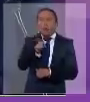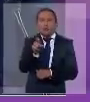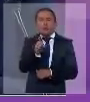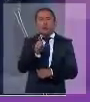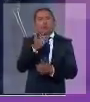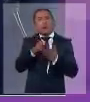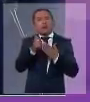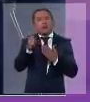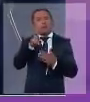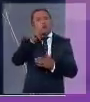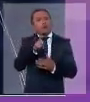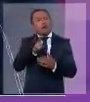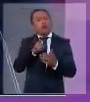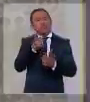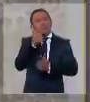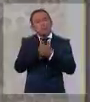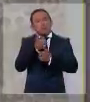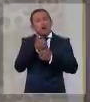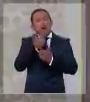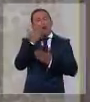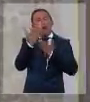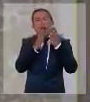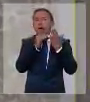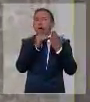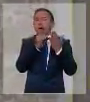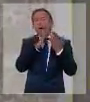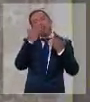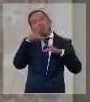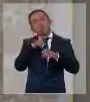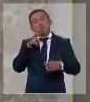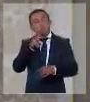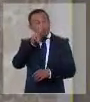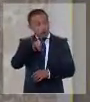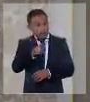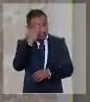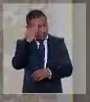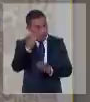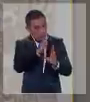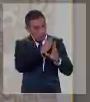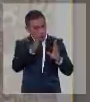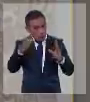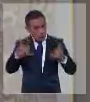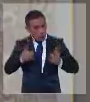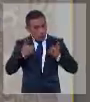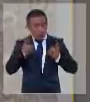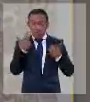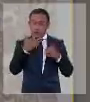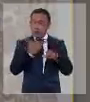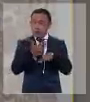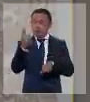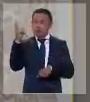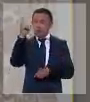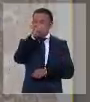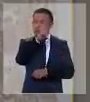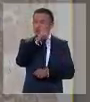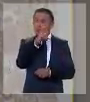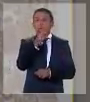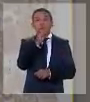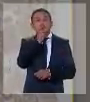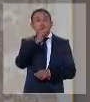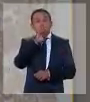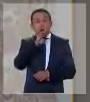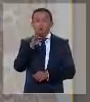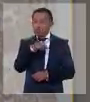escuela. Es la etapa más difícil de una persona a esa edad, de la adolescencia, en donde el padre y la madre tienen mucho que trabajar en